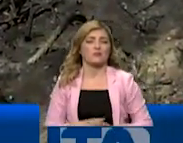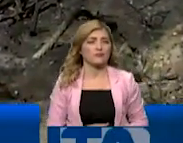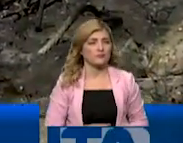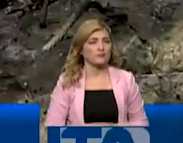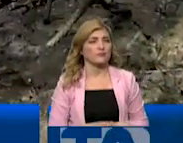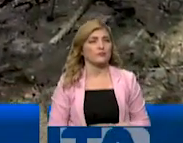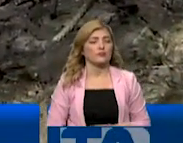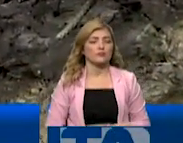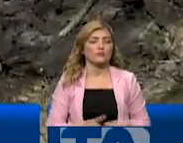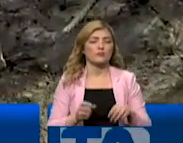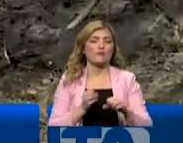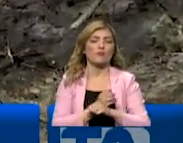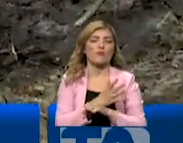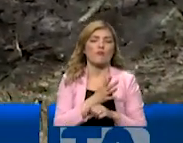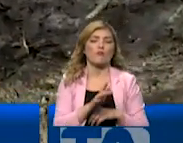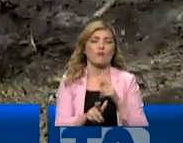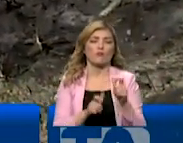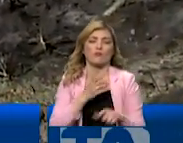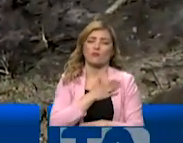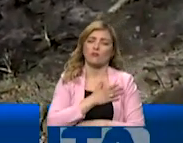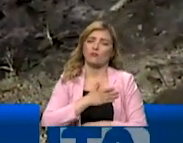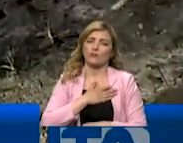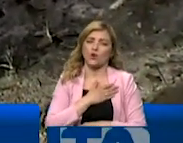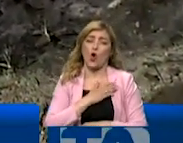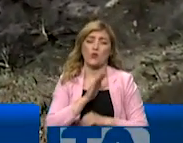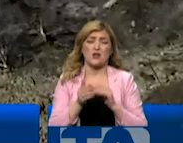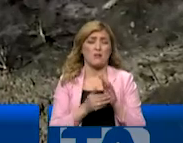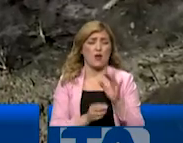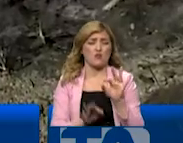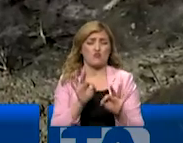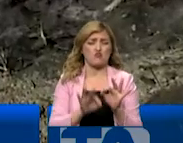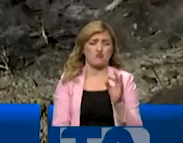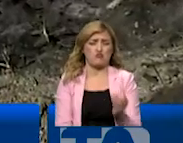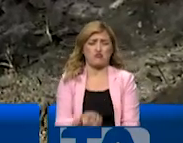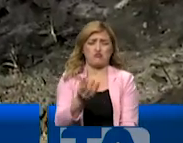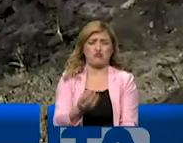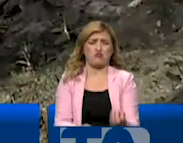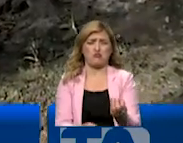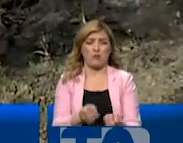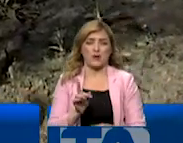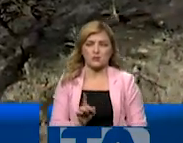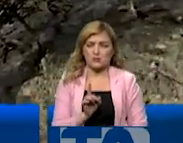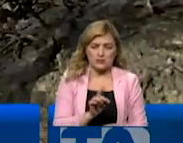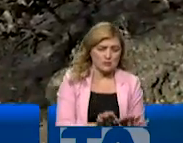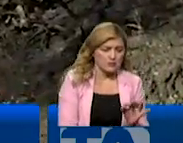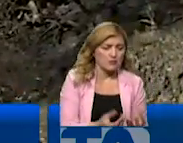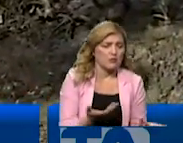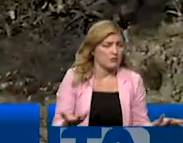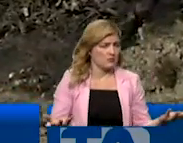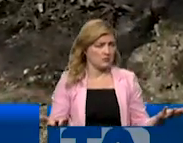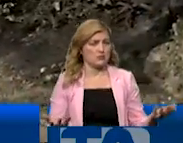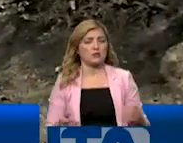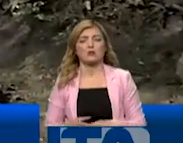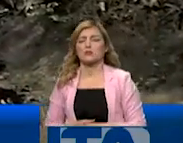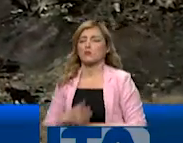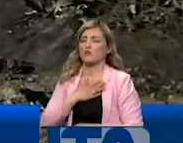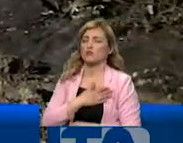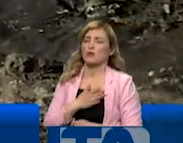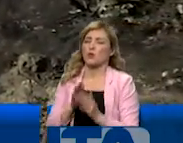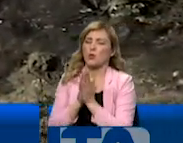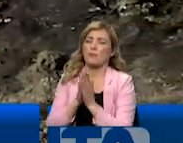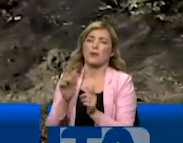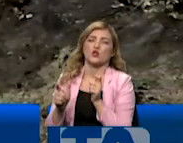vemos recomendaciones a la ciudadanía para evitar este tipo de incendios que son provocados así es esto es un fuerte llamado a la ciudadanía